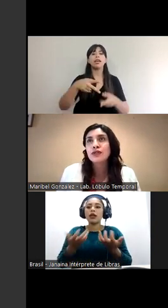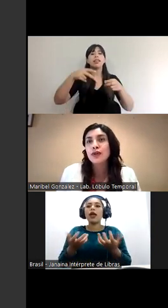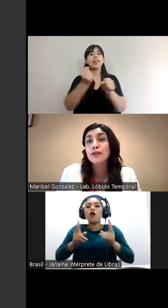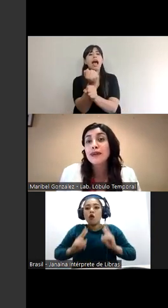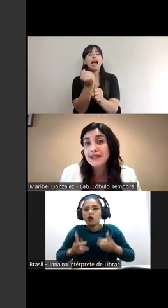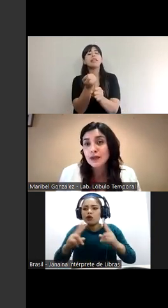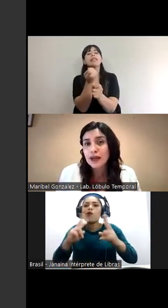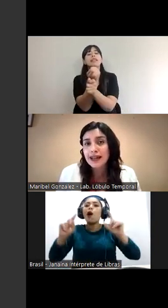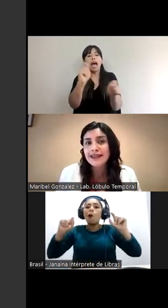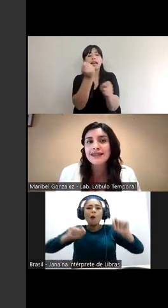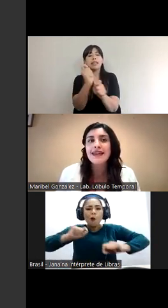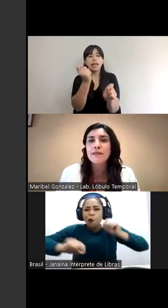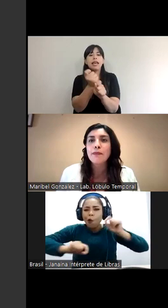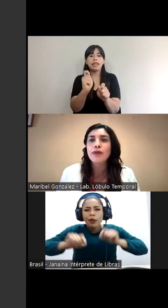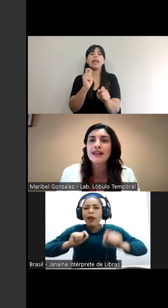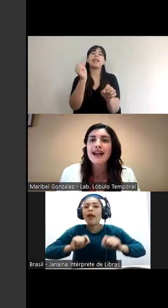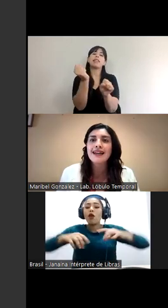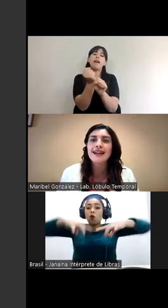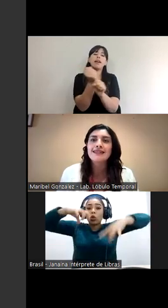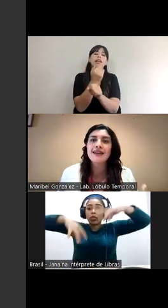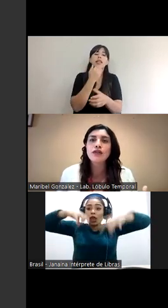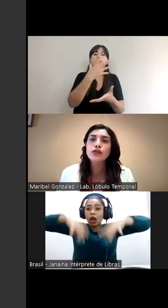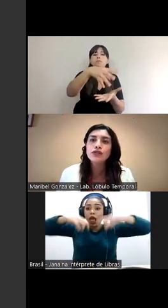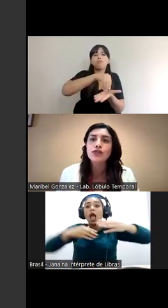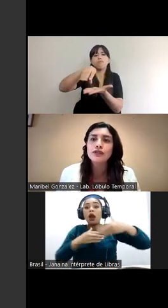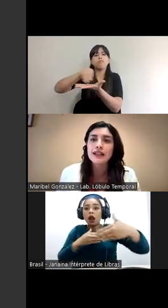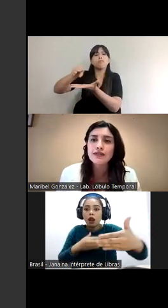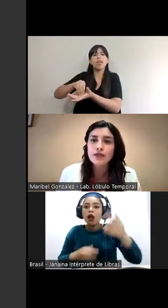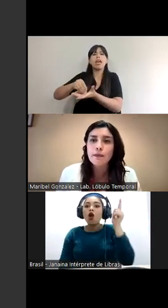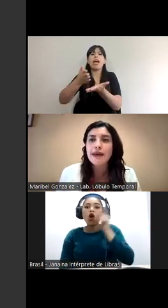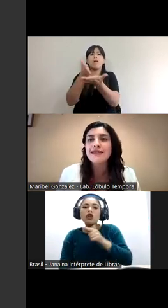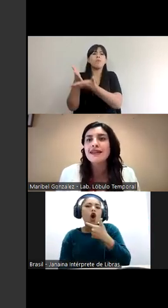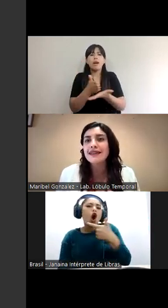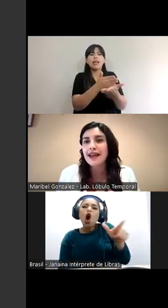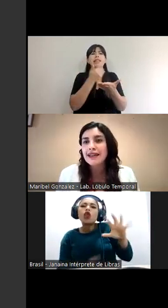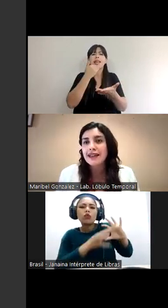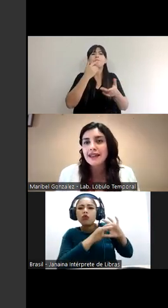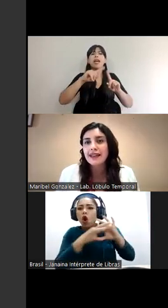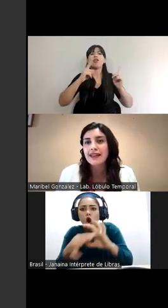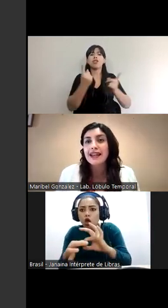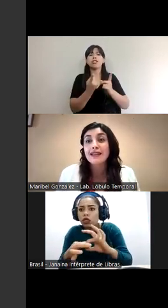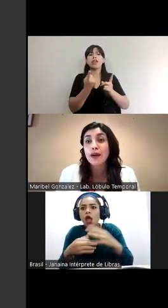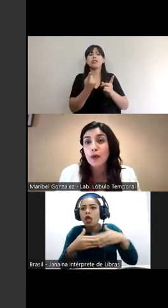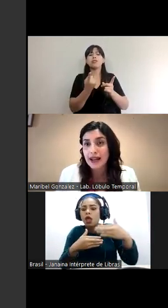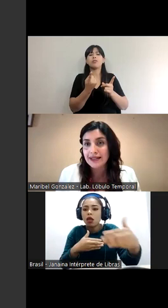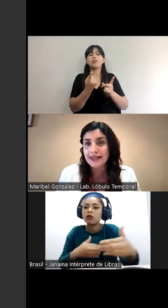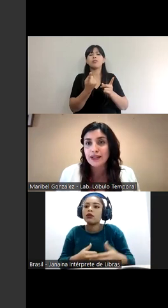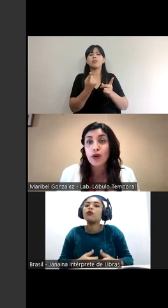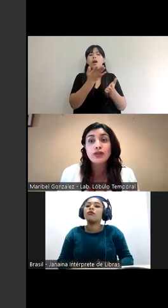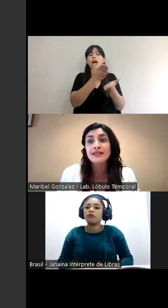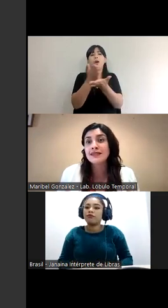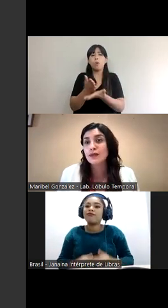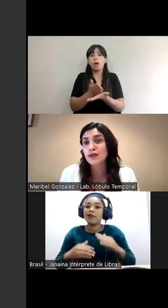trabajando con más escuelas y además poder alcanzar otros contextos más allá de las escuelas, es